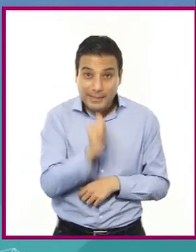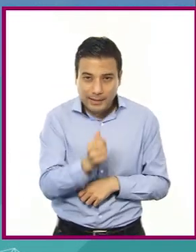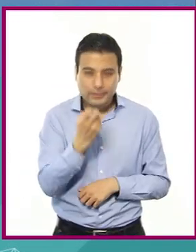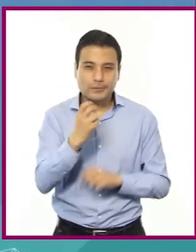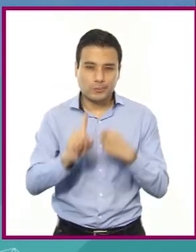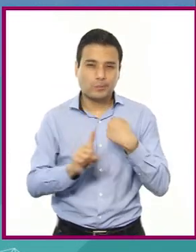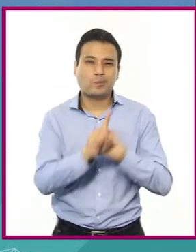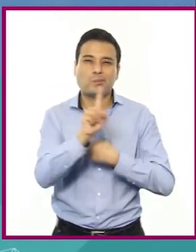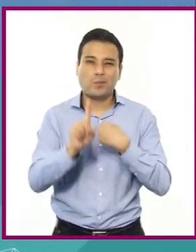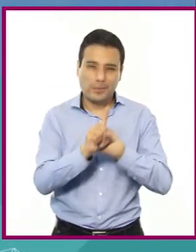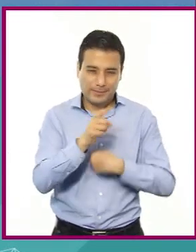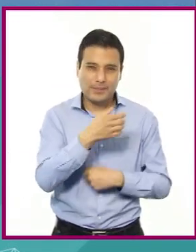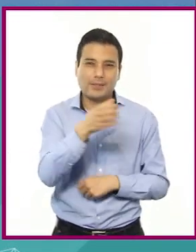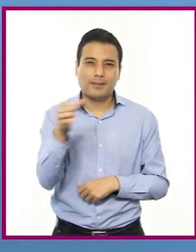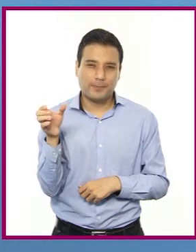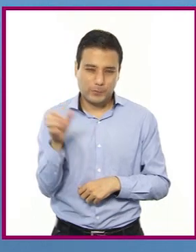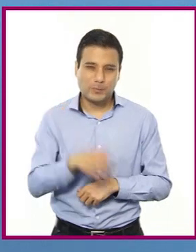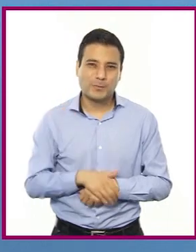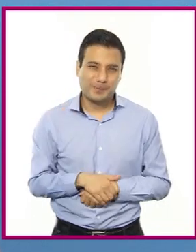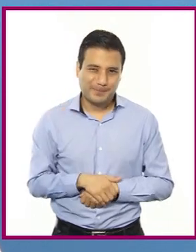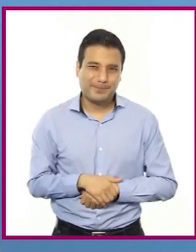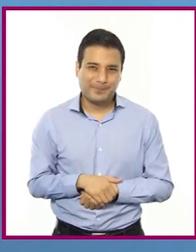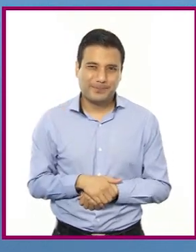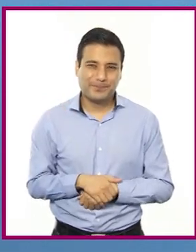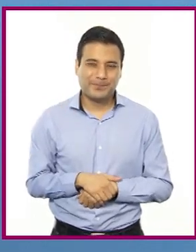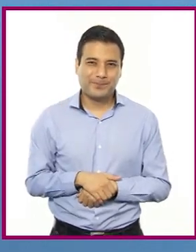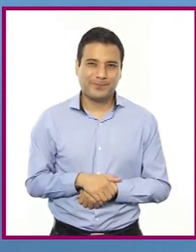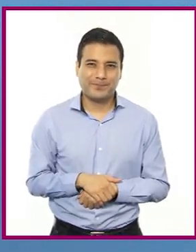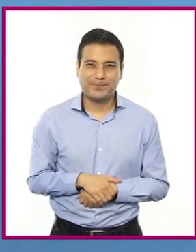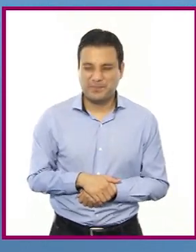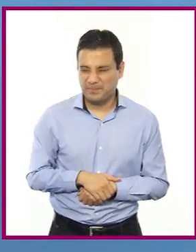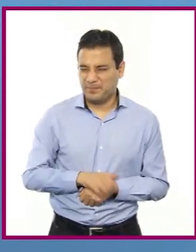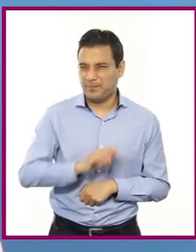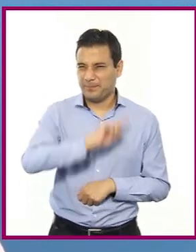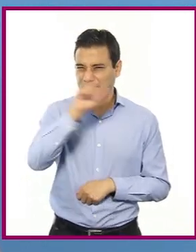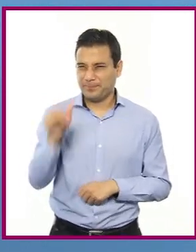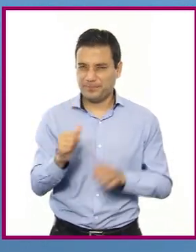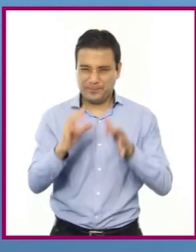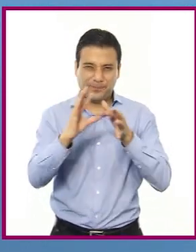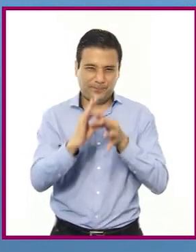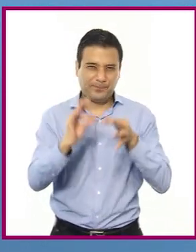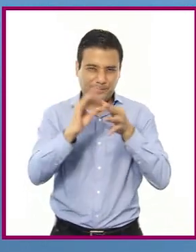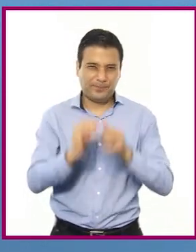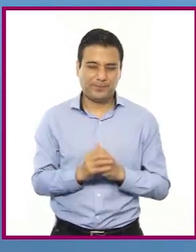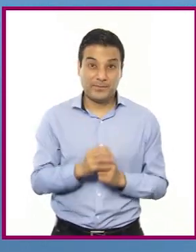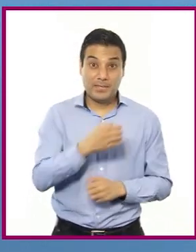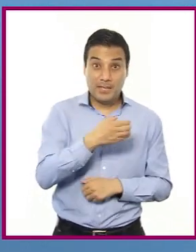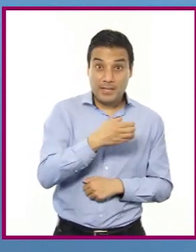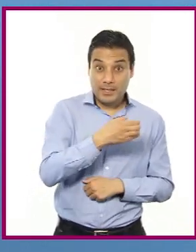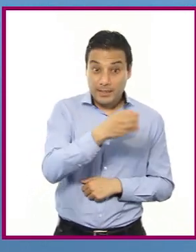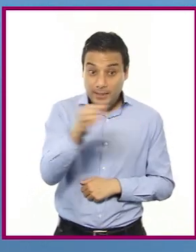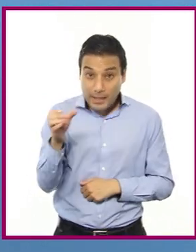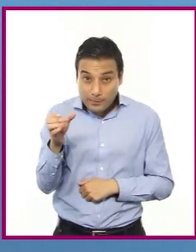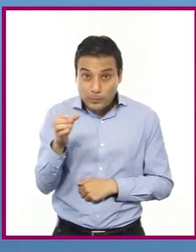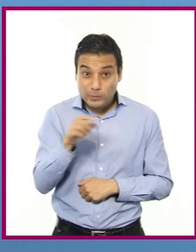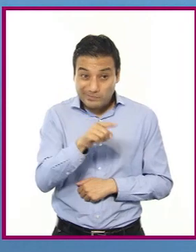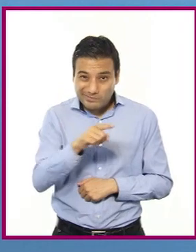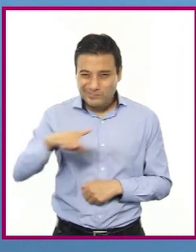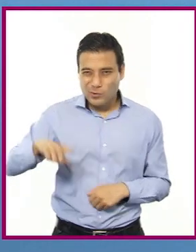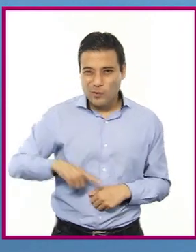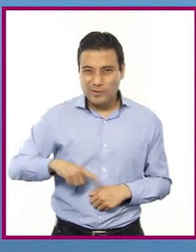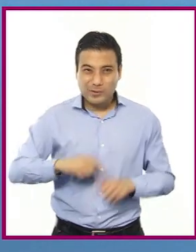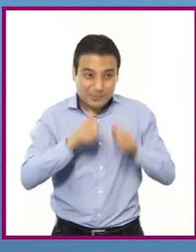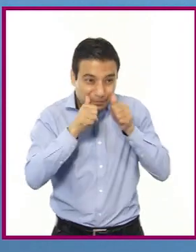ejidal y la pequeña propiedad. Como veremos más adelante, la situación del campo pasará a segundo plano ante